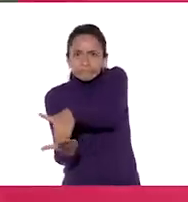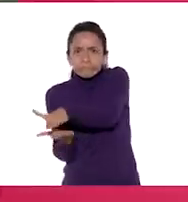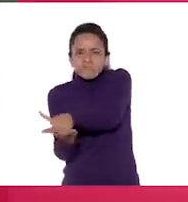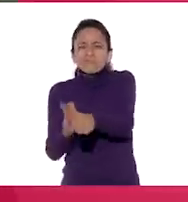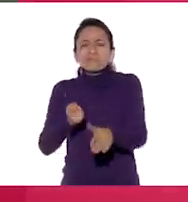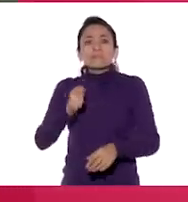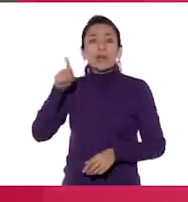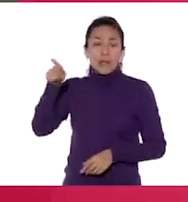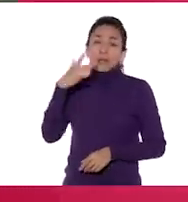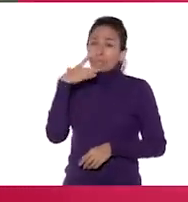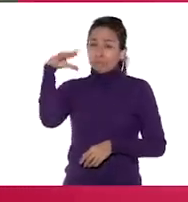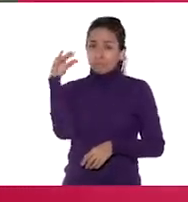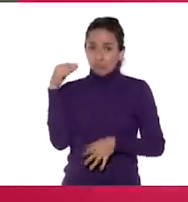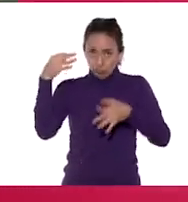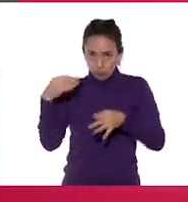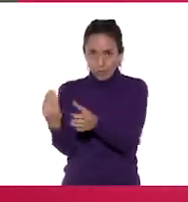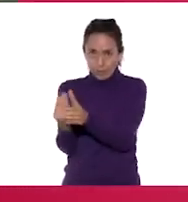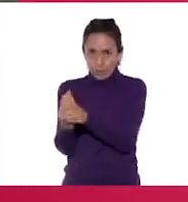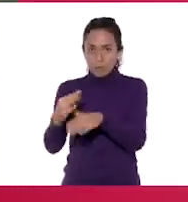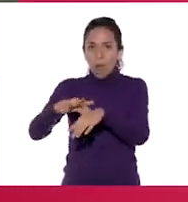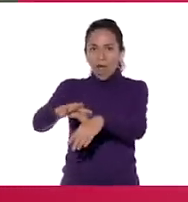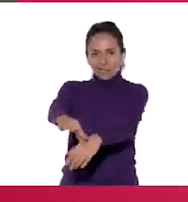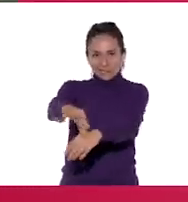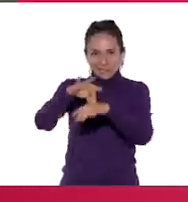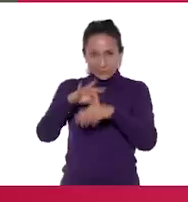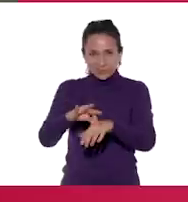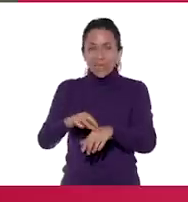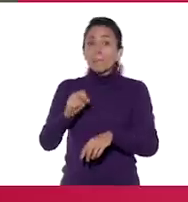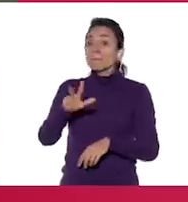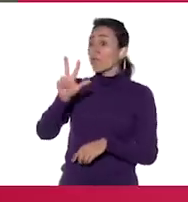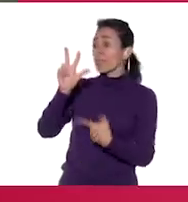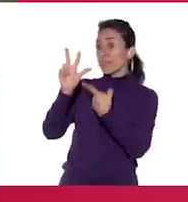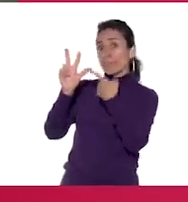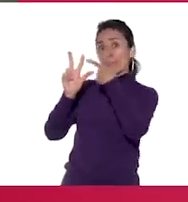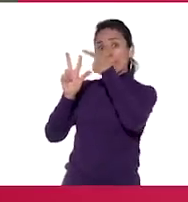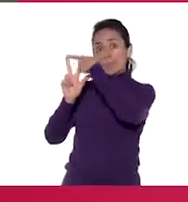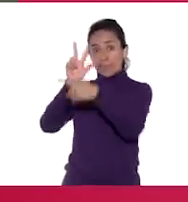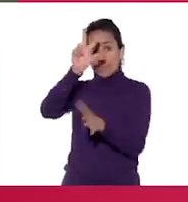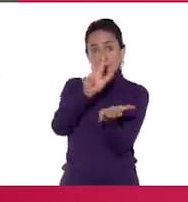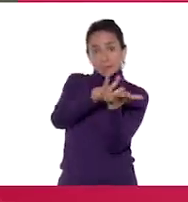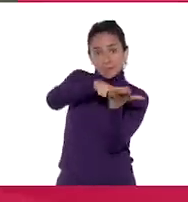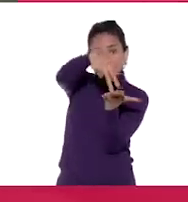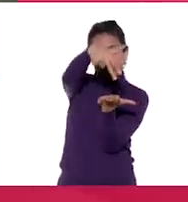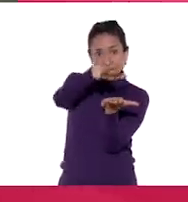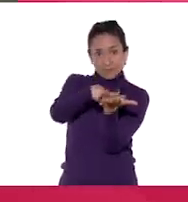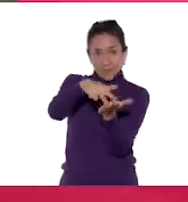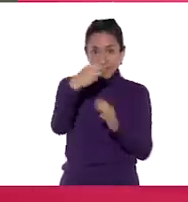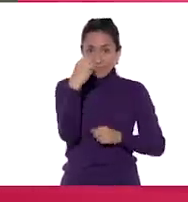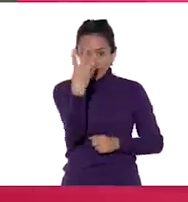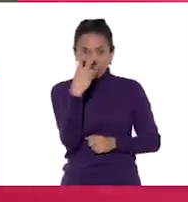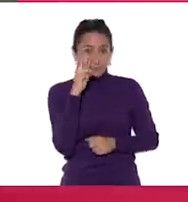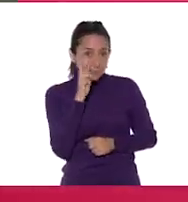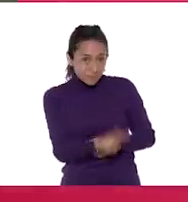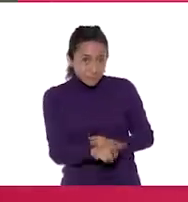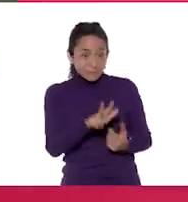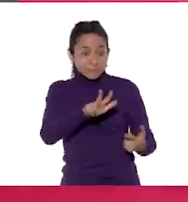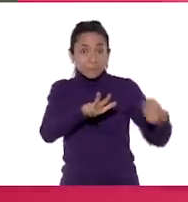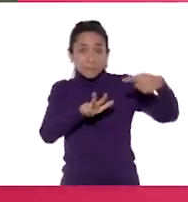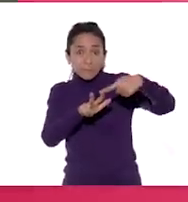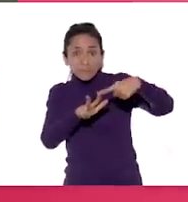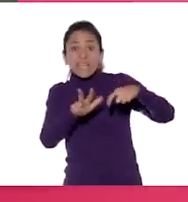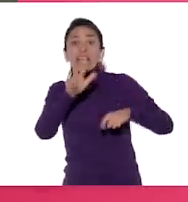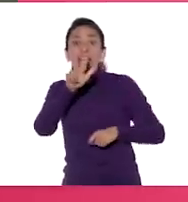bien definidas, son tridáctilas, es decir, tienen 3 dedos, como lo podemos ver aquí. El dedo medio siempre es el dedo